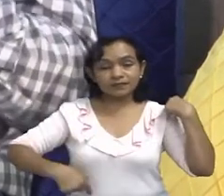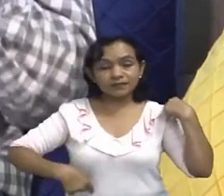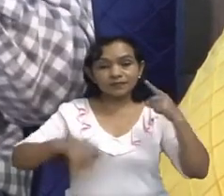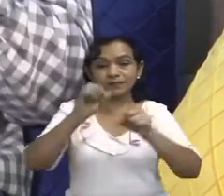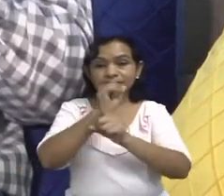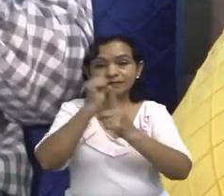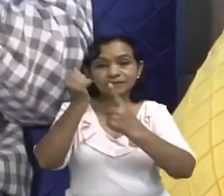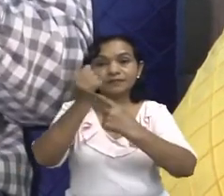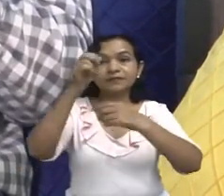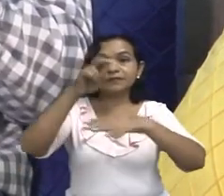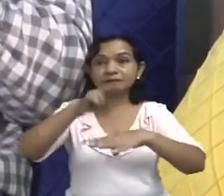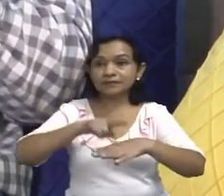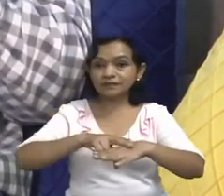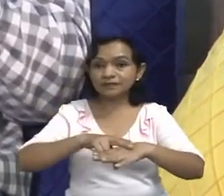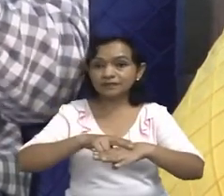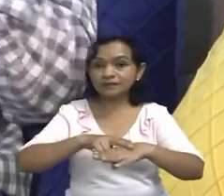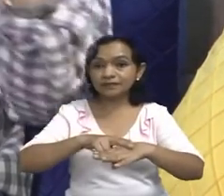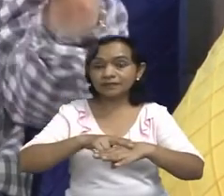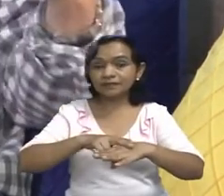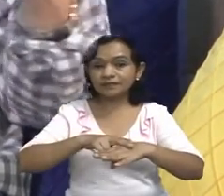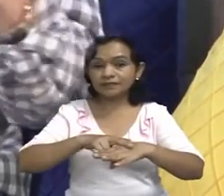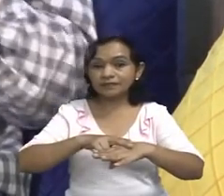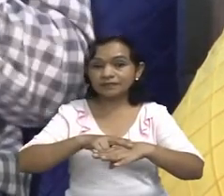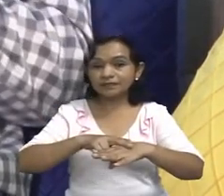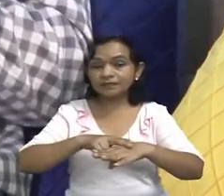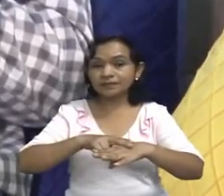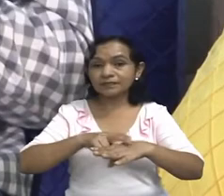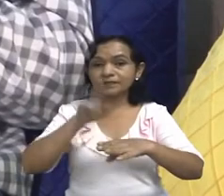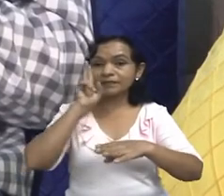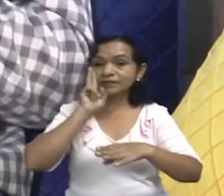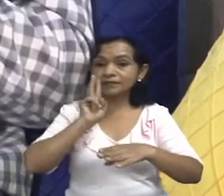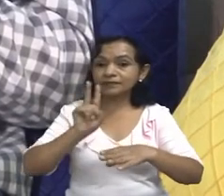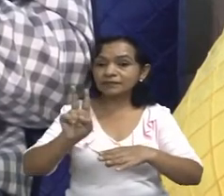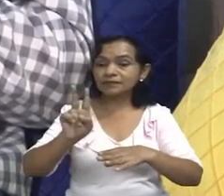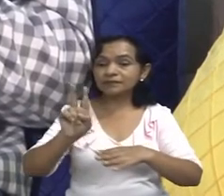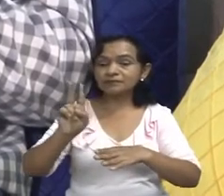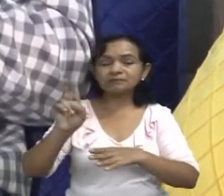Nacional no esquive la mirada hacia el canal,